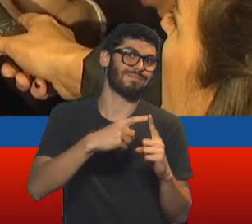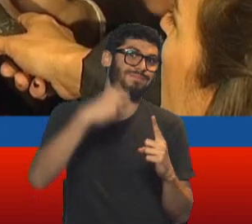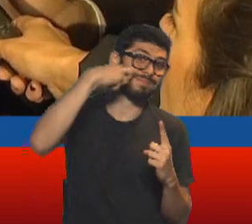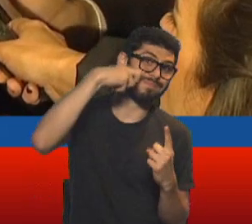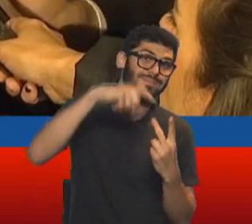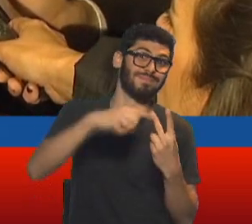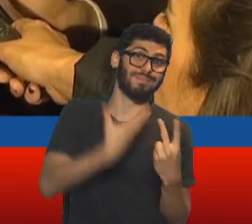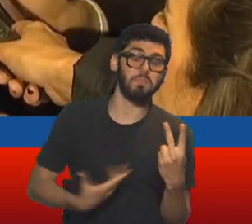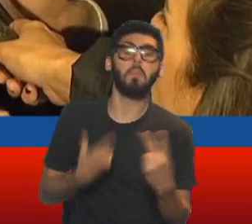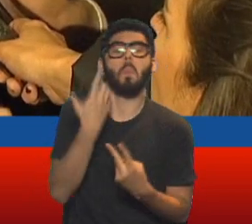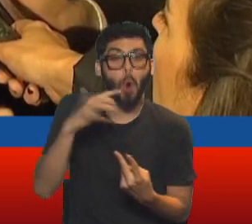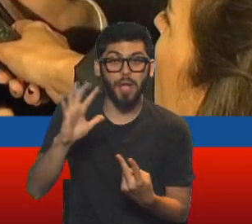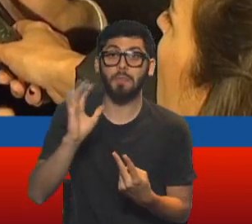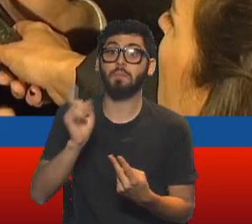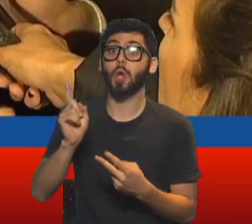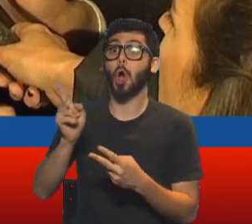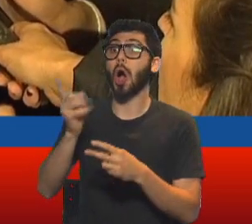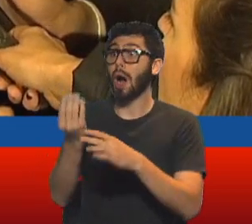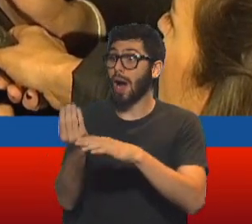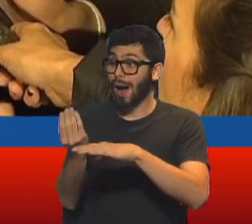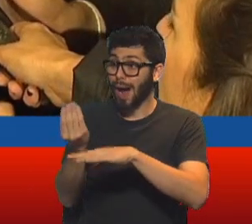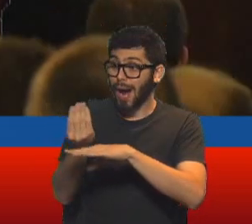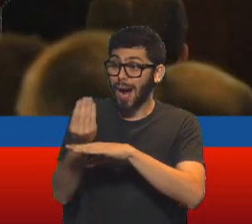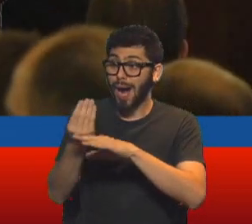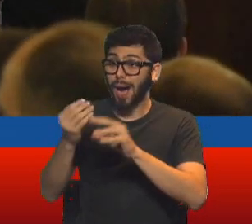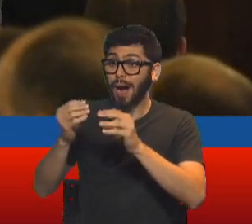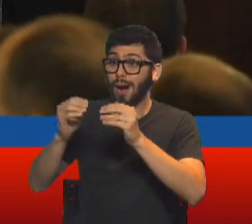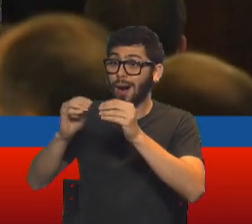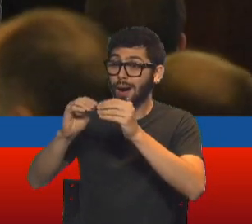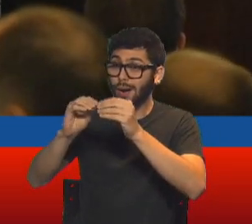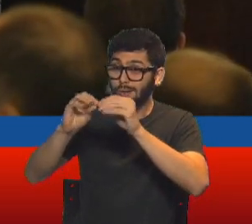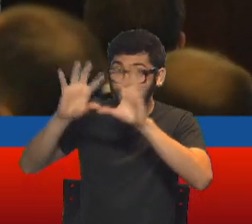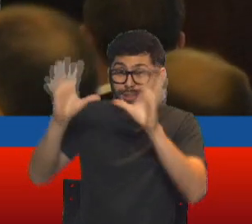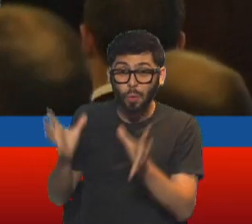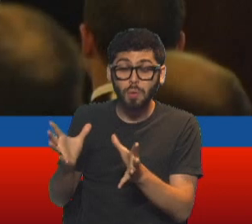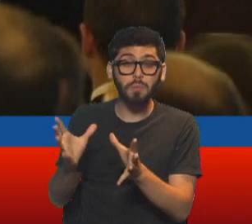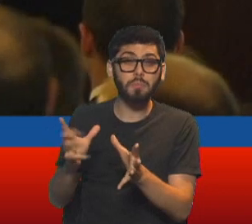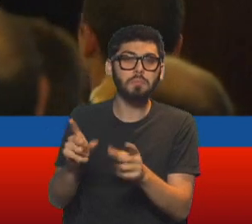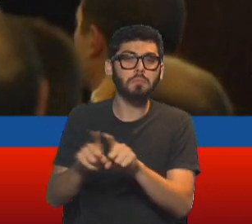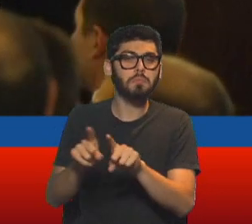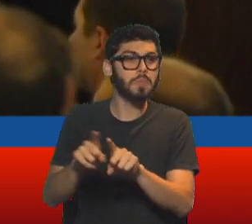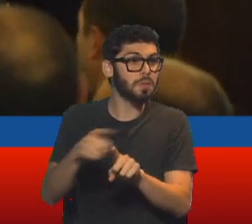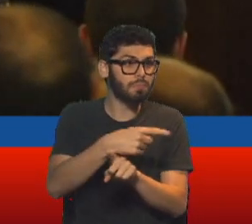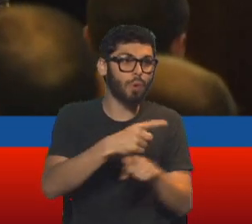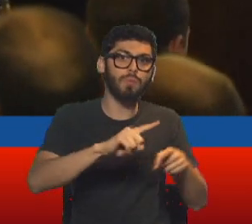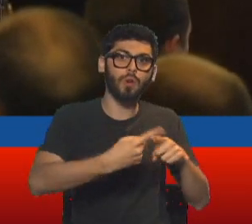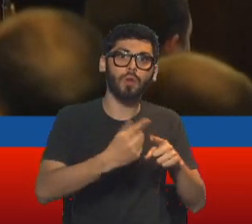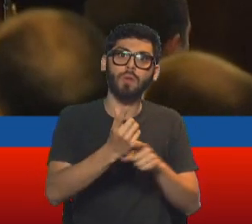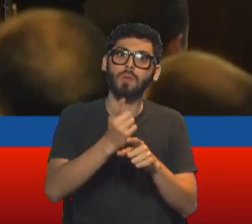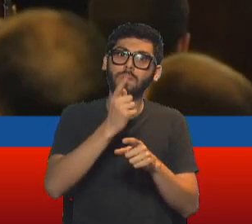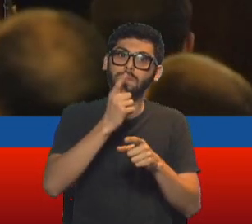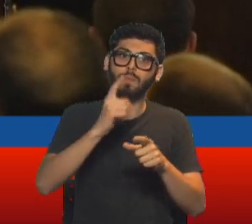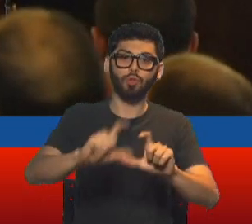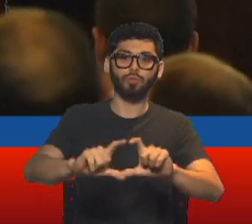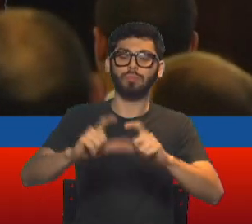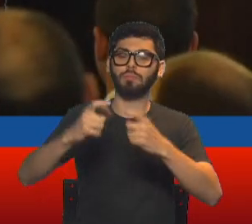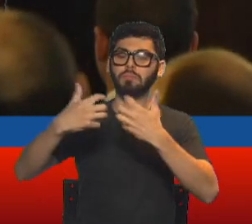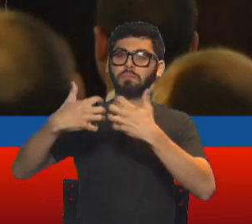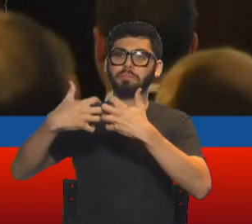del Poder Judicial, una forma de designación de estas características. Me parece que la sociedad le demanda a